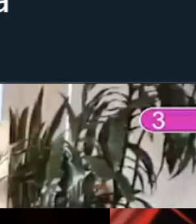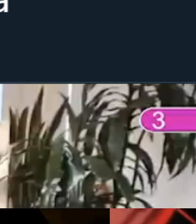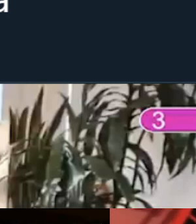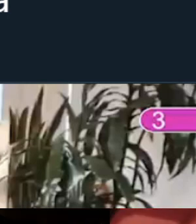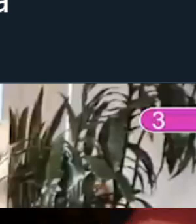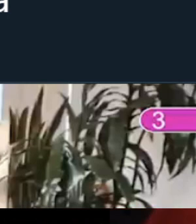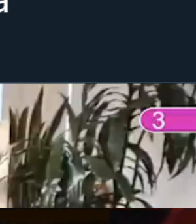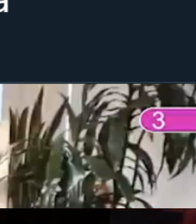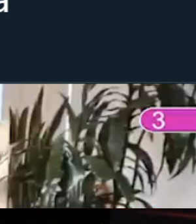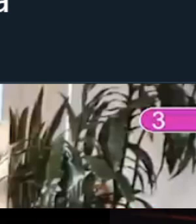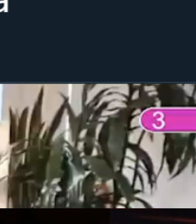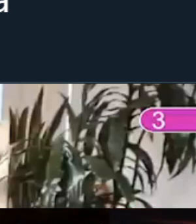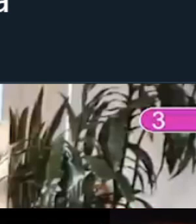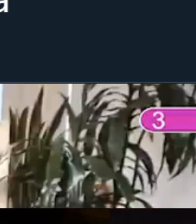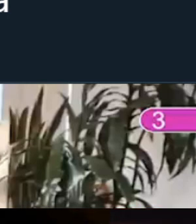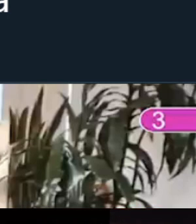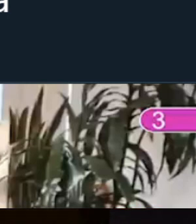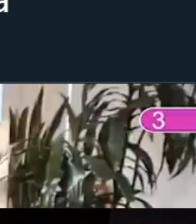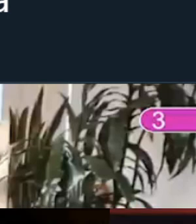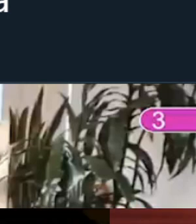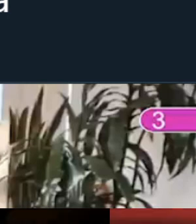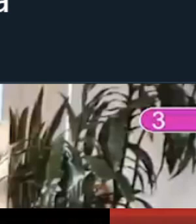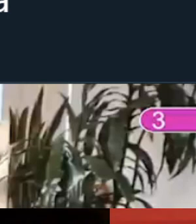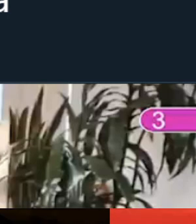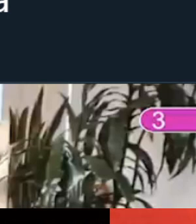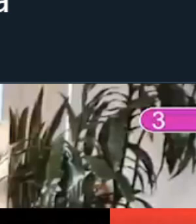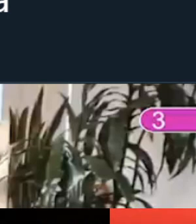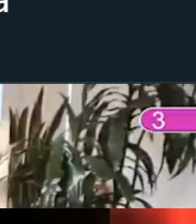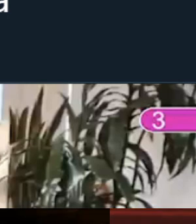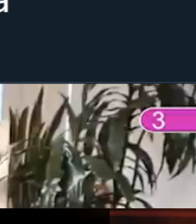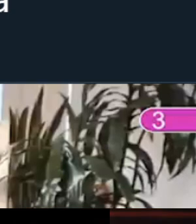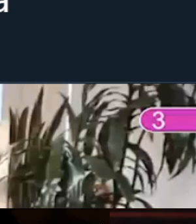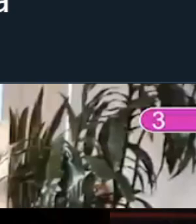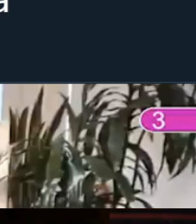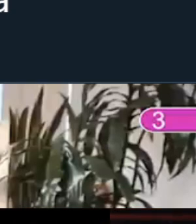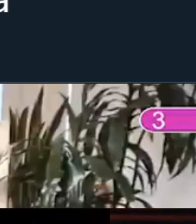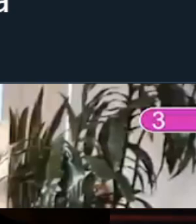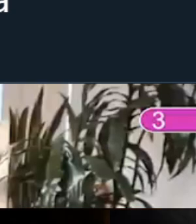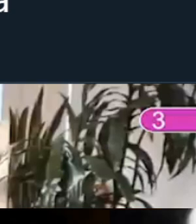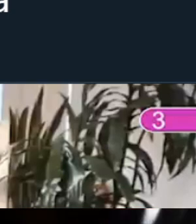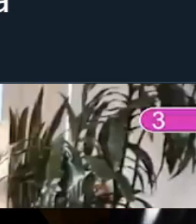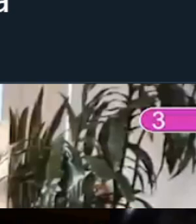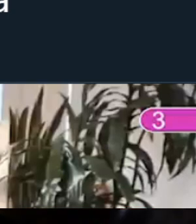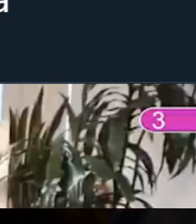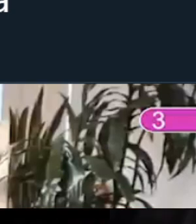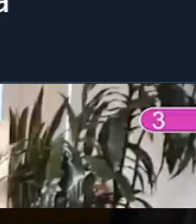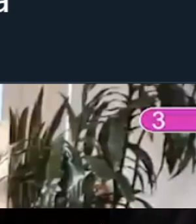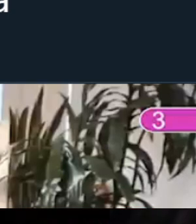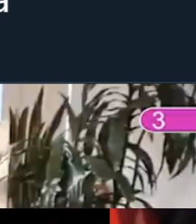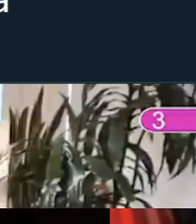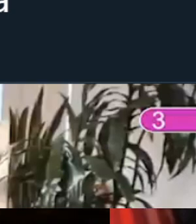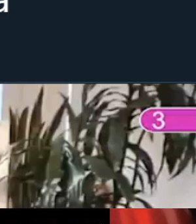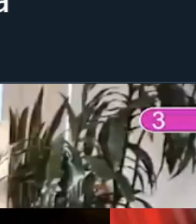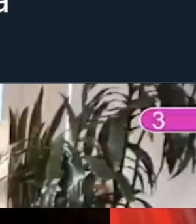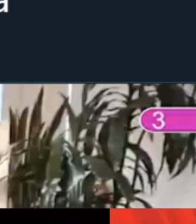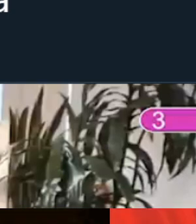amigas. Vamos a ir a su video donde da una excusa por qué están haciendo